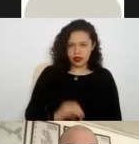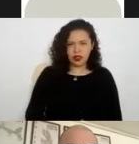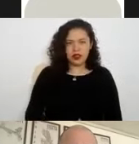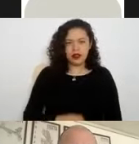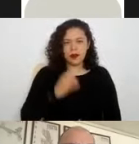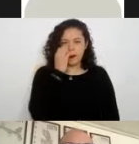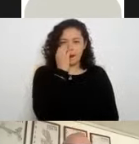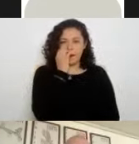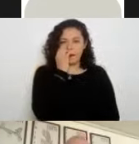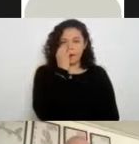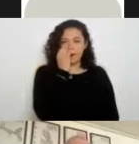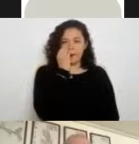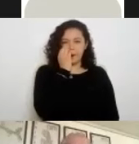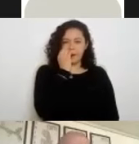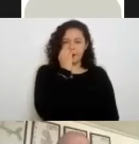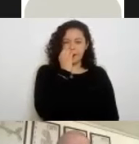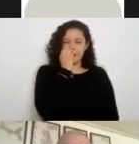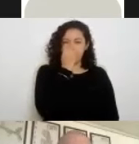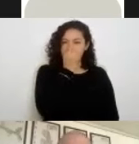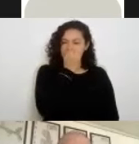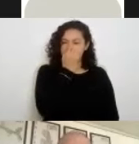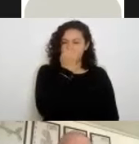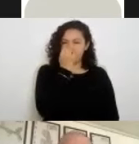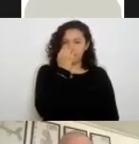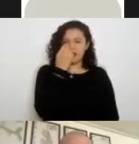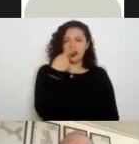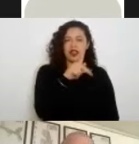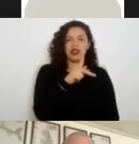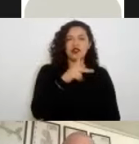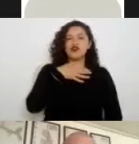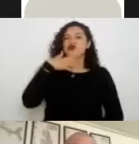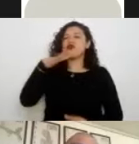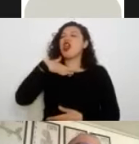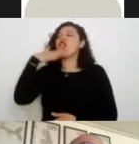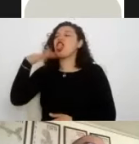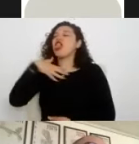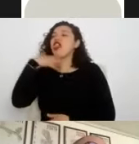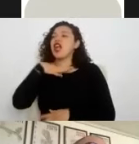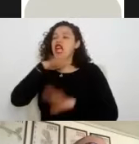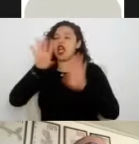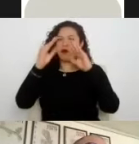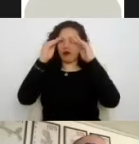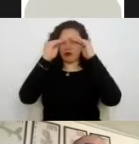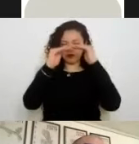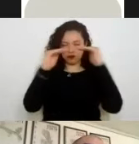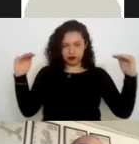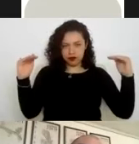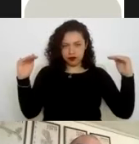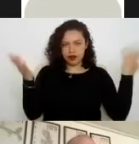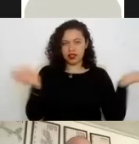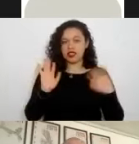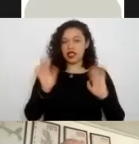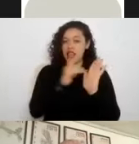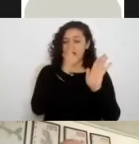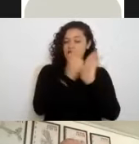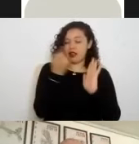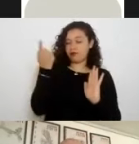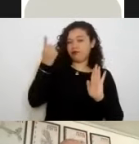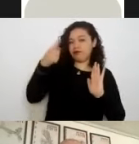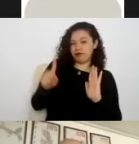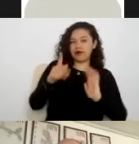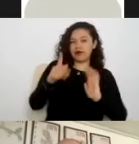127. Buscan neutralizar su huella. De hecho, ya va a ser un mandato prácticamente, pues, por ley, que las empresas